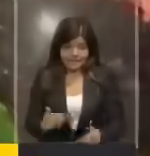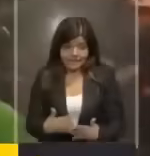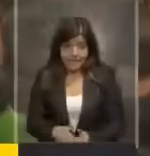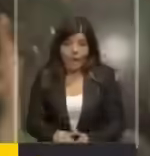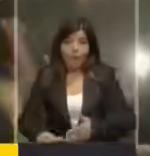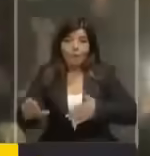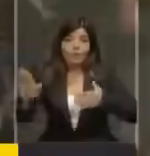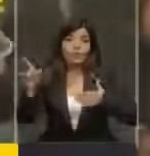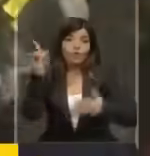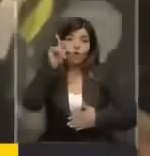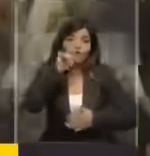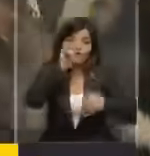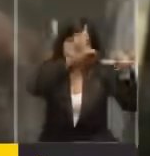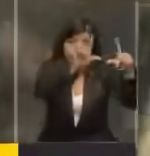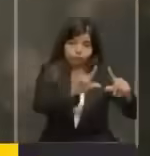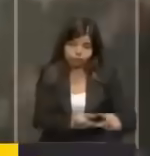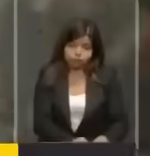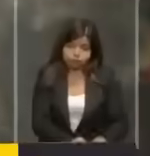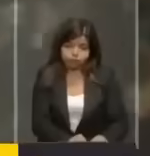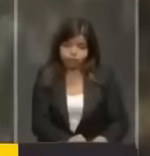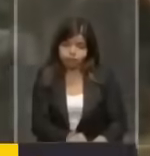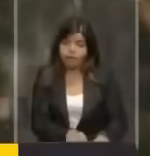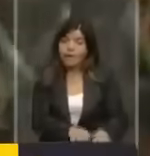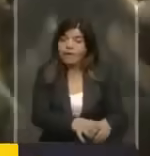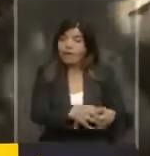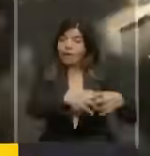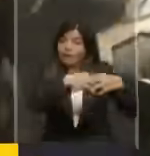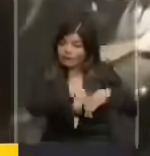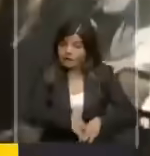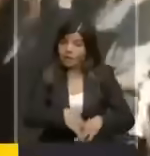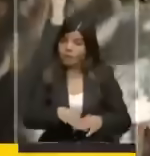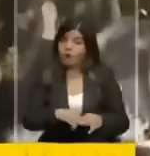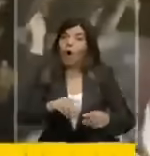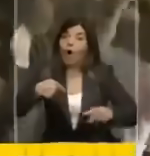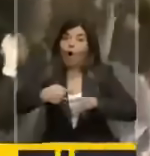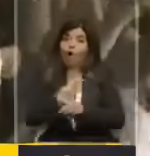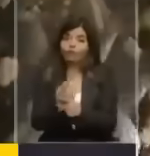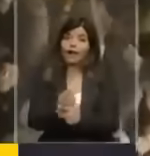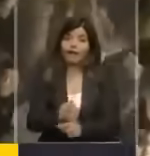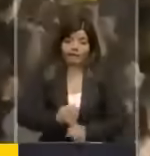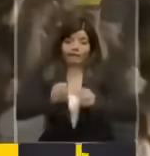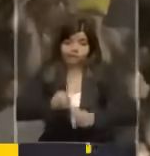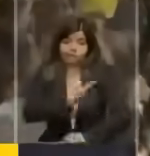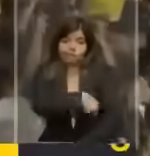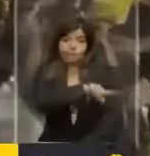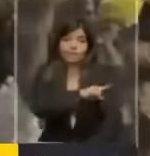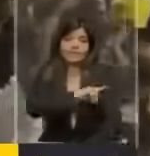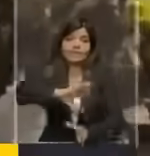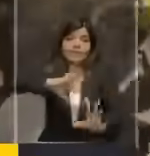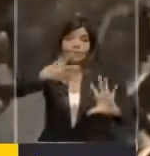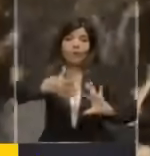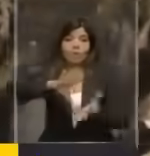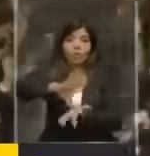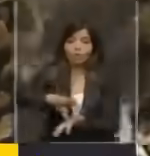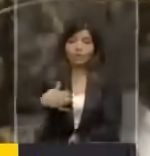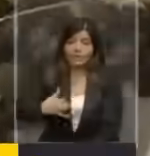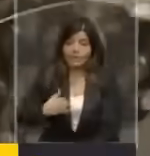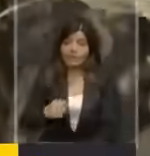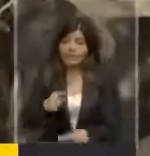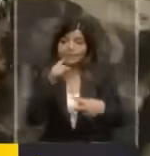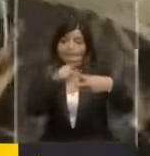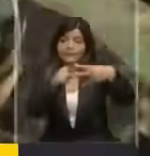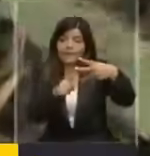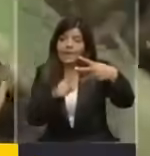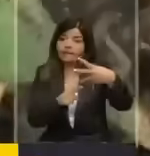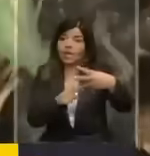de la decadencia. Ha dicho también que va a volver a posicionar a Argentina como la potencia mundial que en su momento fue, y tiene tres pilares